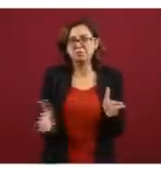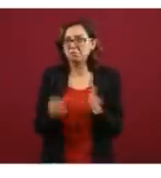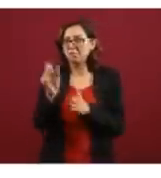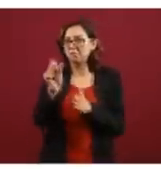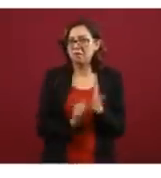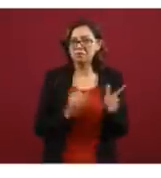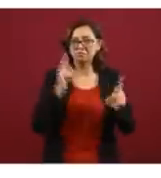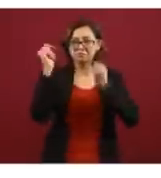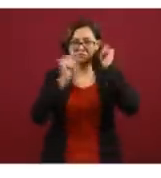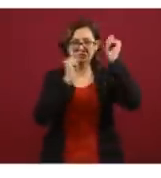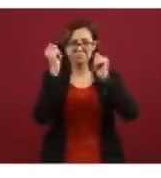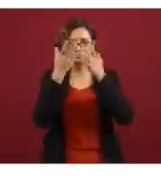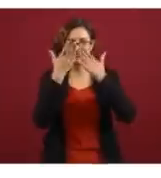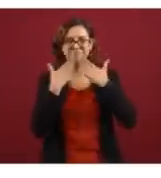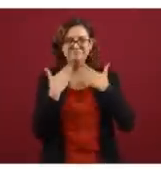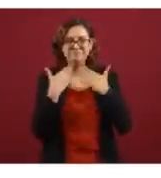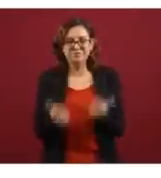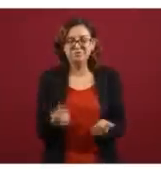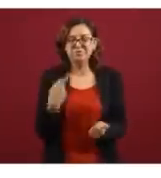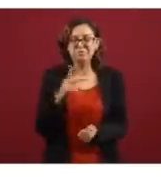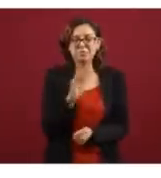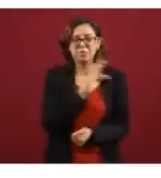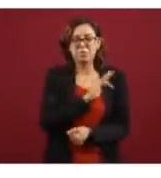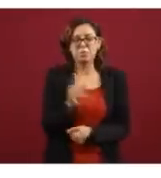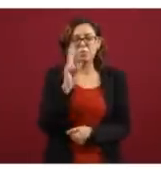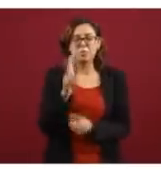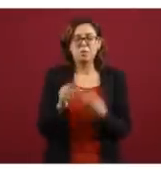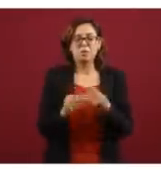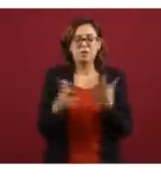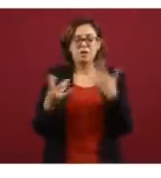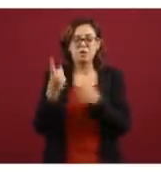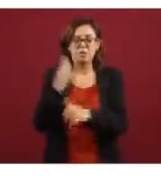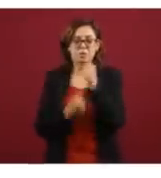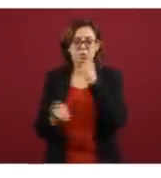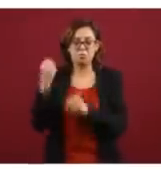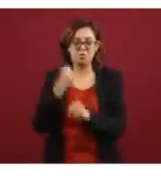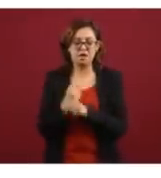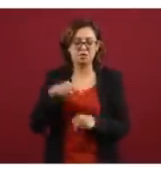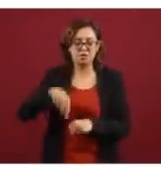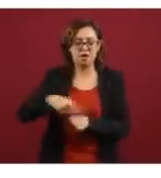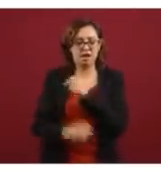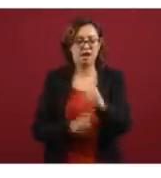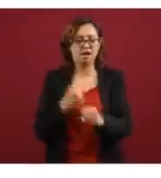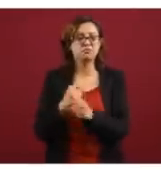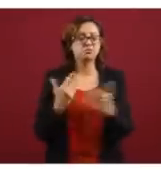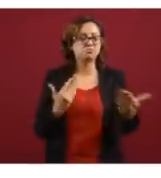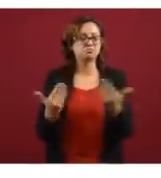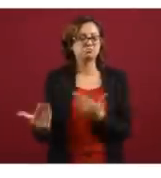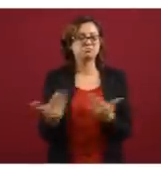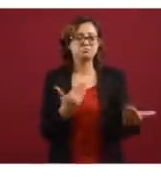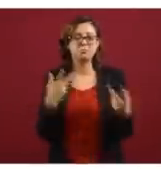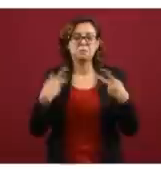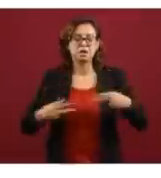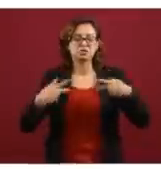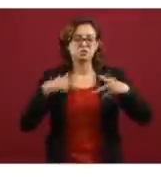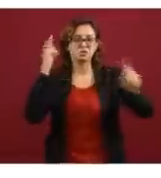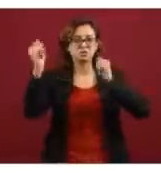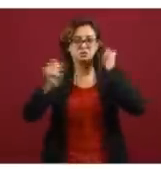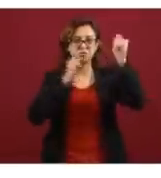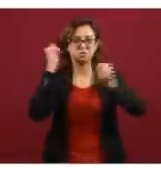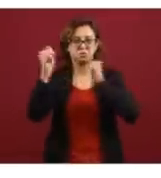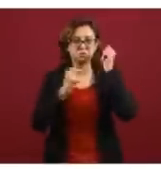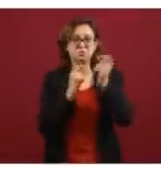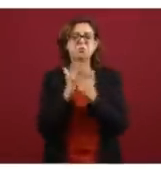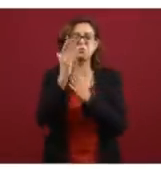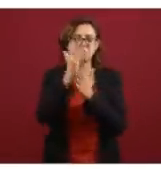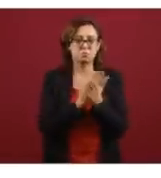Pero lo que podemos ver ahí muy claro es, con referencia al año pasado y a este año, la cantidad de turistas sí han